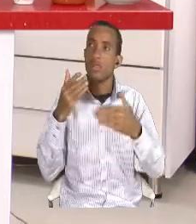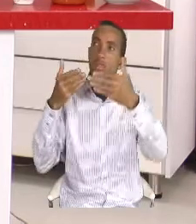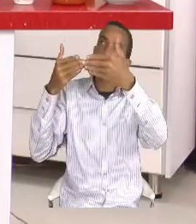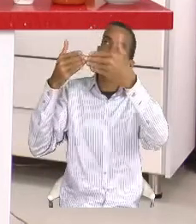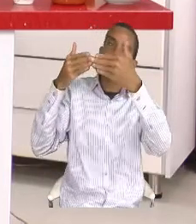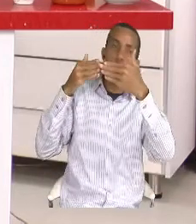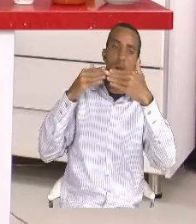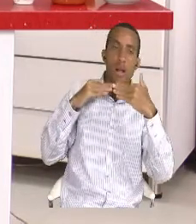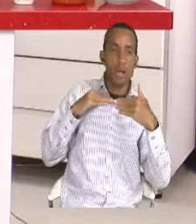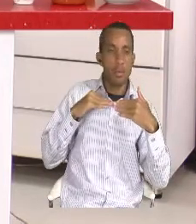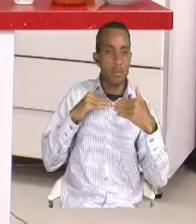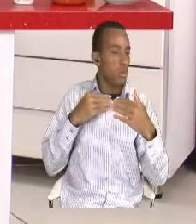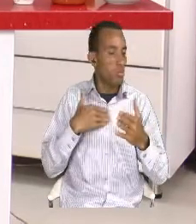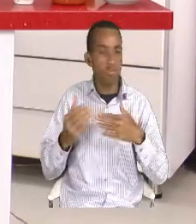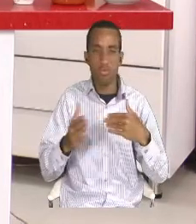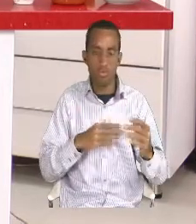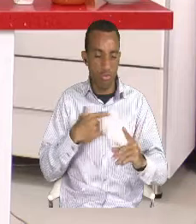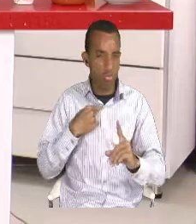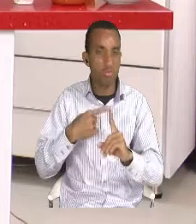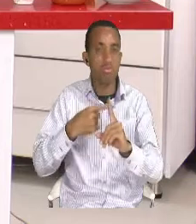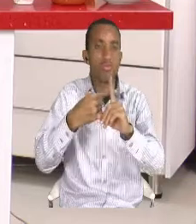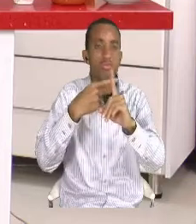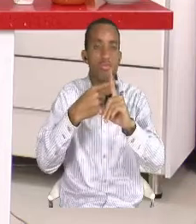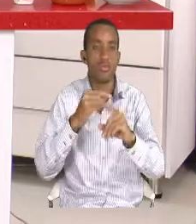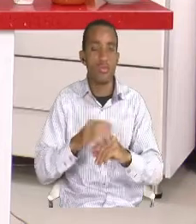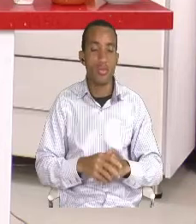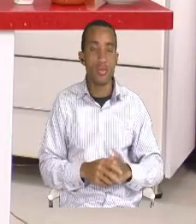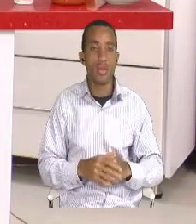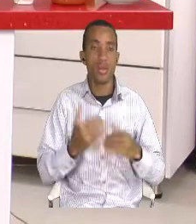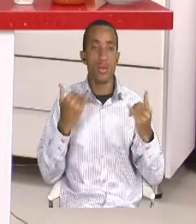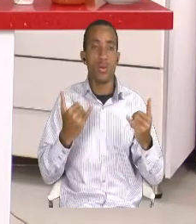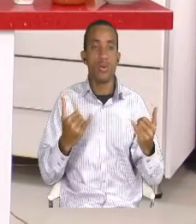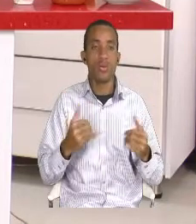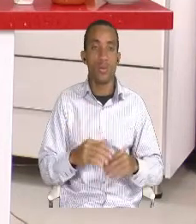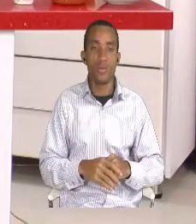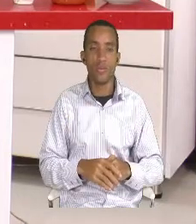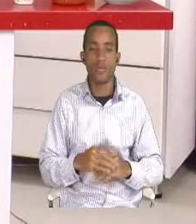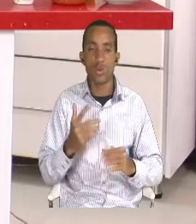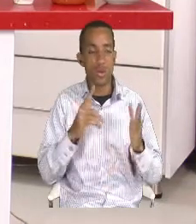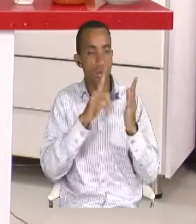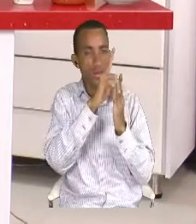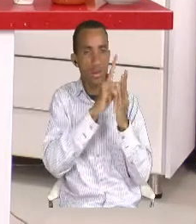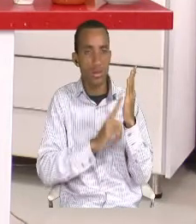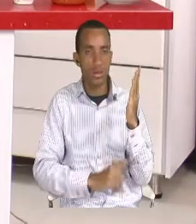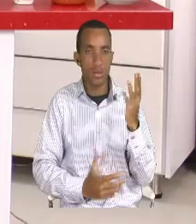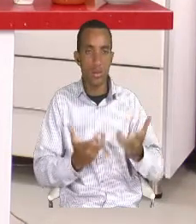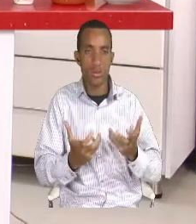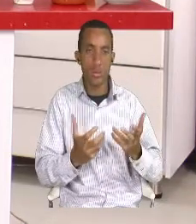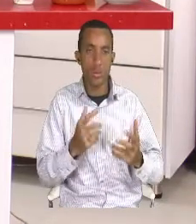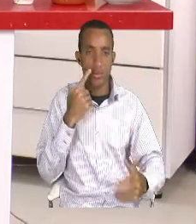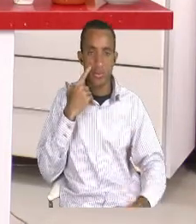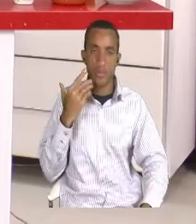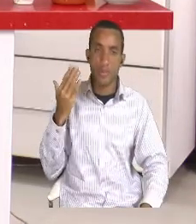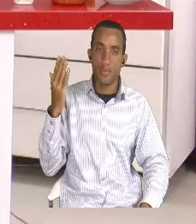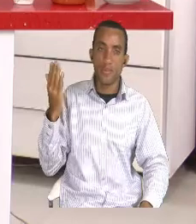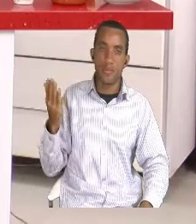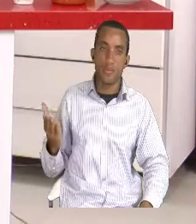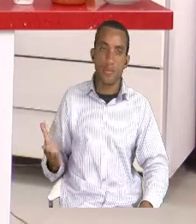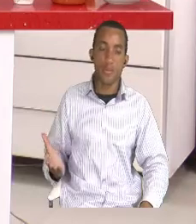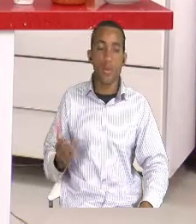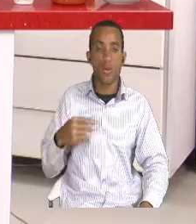están de frente y pa'lante como el elefante. Mientras tanto, ¿qué te parece si nos vamos con el recetario del día? Claro, Rosy. Bueno, vamos a ver el recetario de hoy